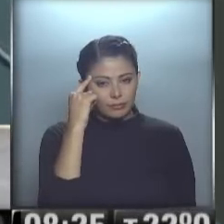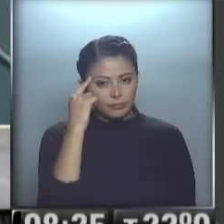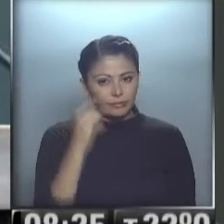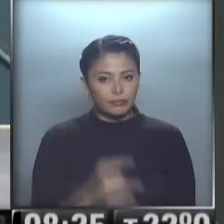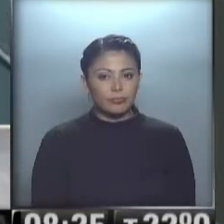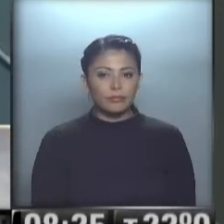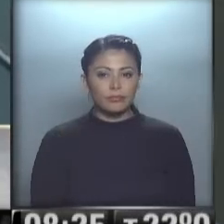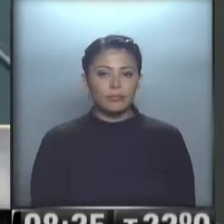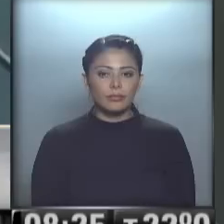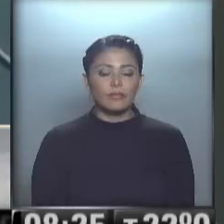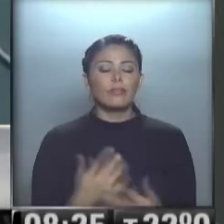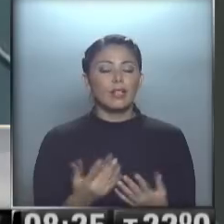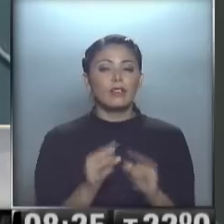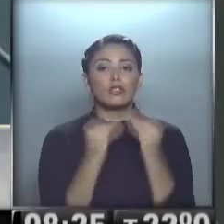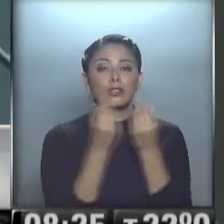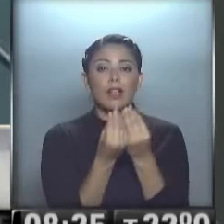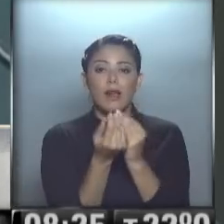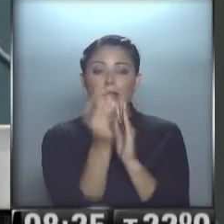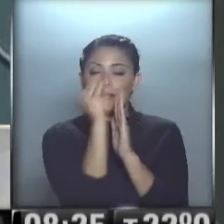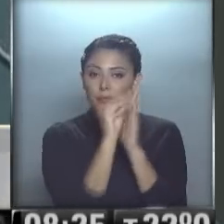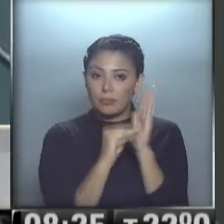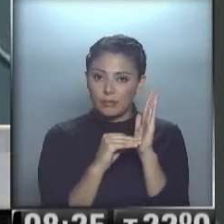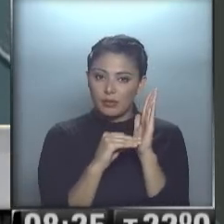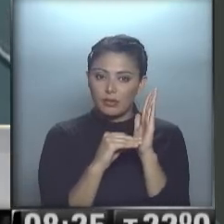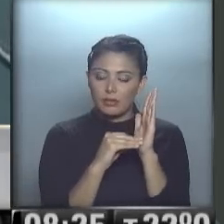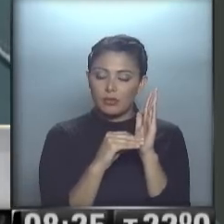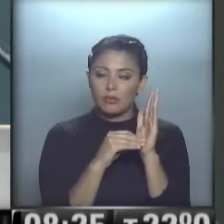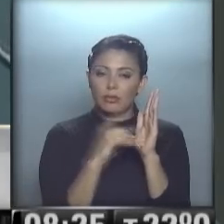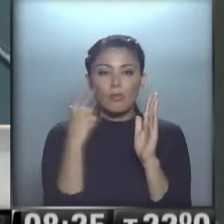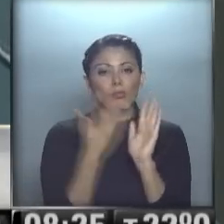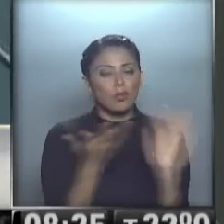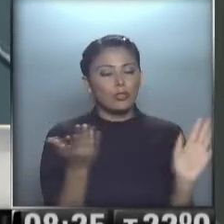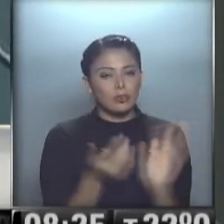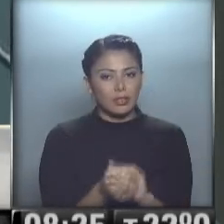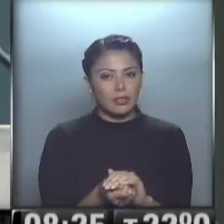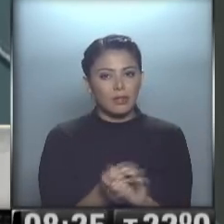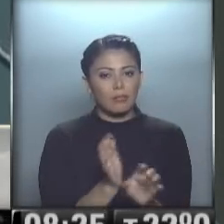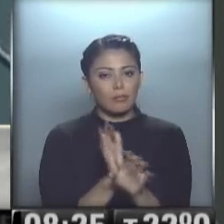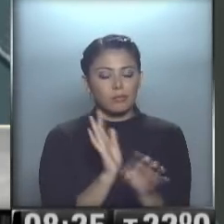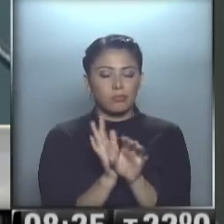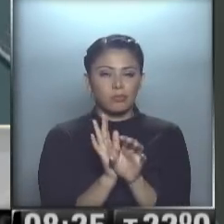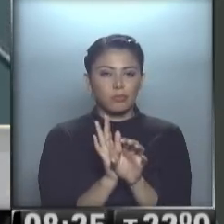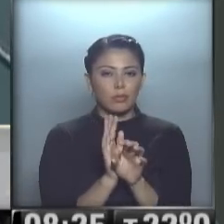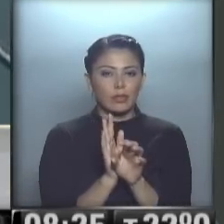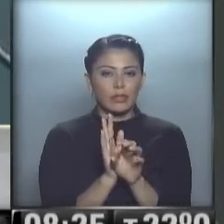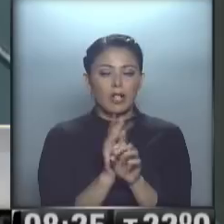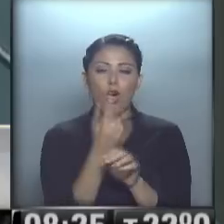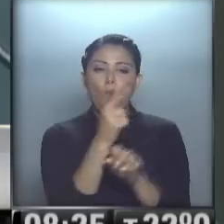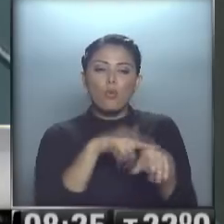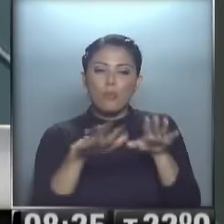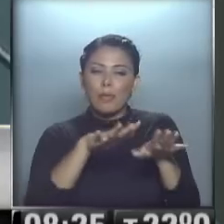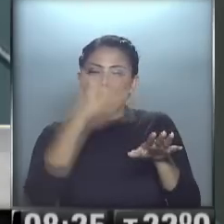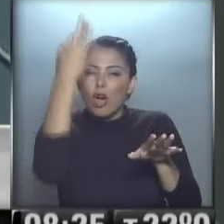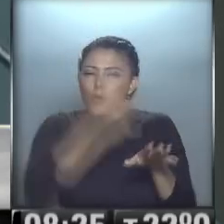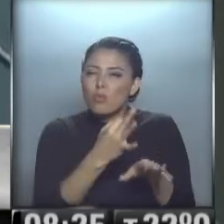eh el índice de precios del consumidor eh refleja una fotografía en un instante determinado de